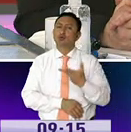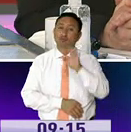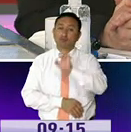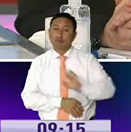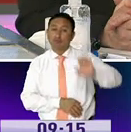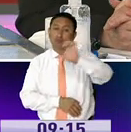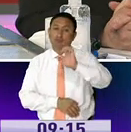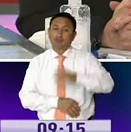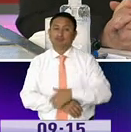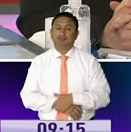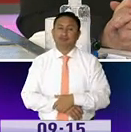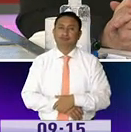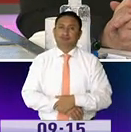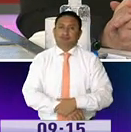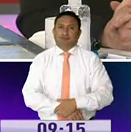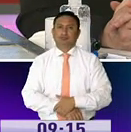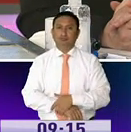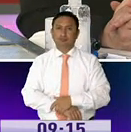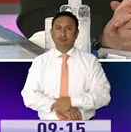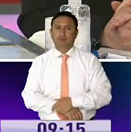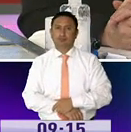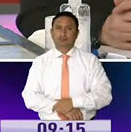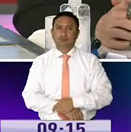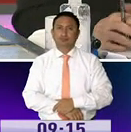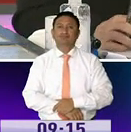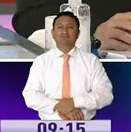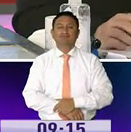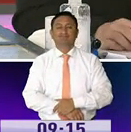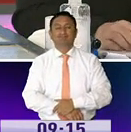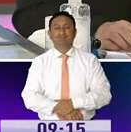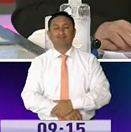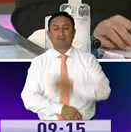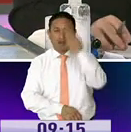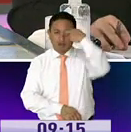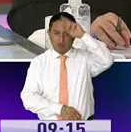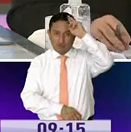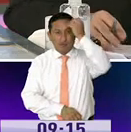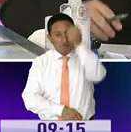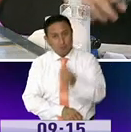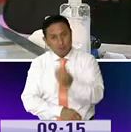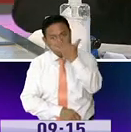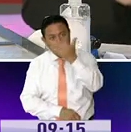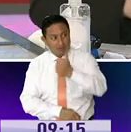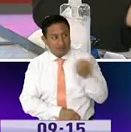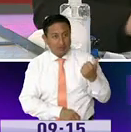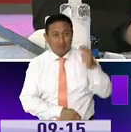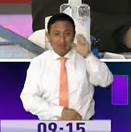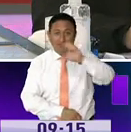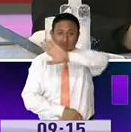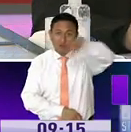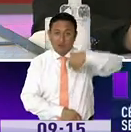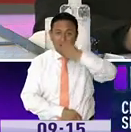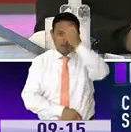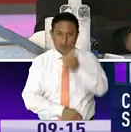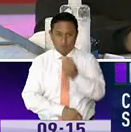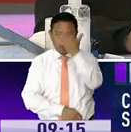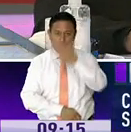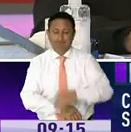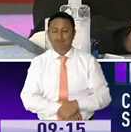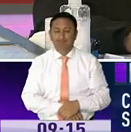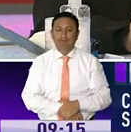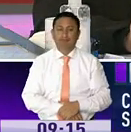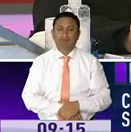evaluación de esto, secretario. Roberto, buenos días. Buenos días, quiteños. Buenos días, ecuatorianos.